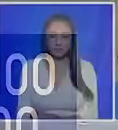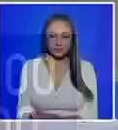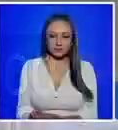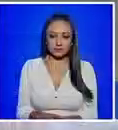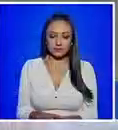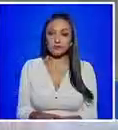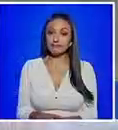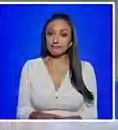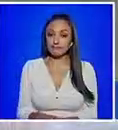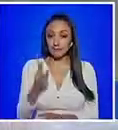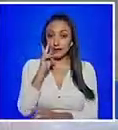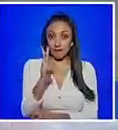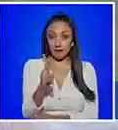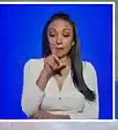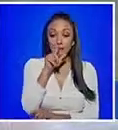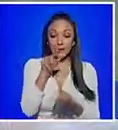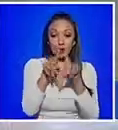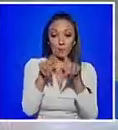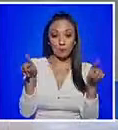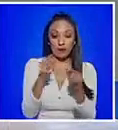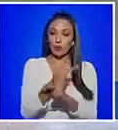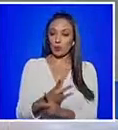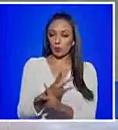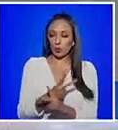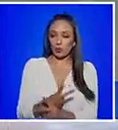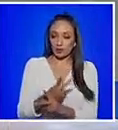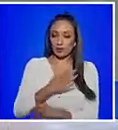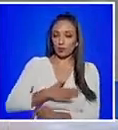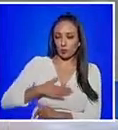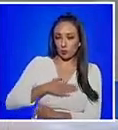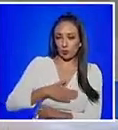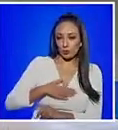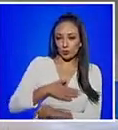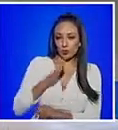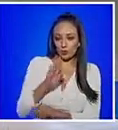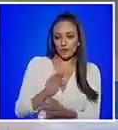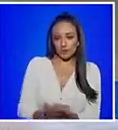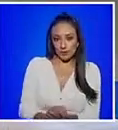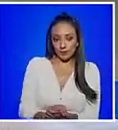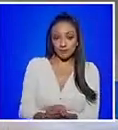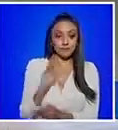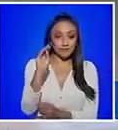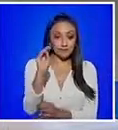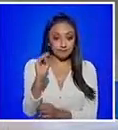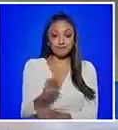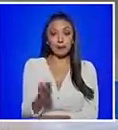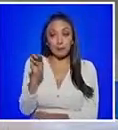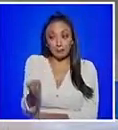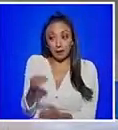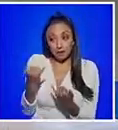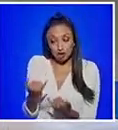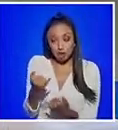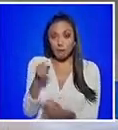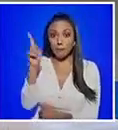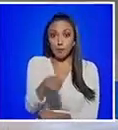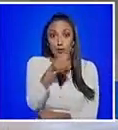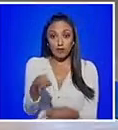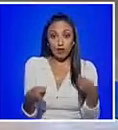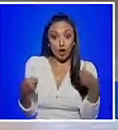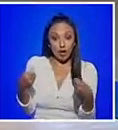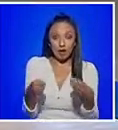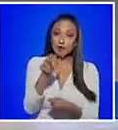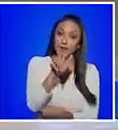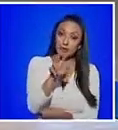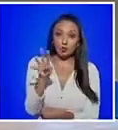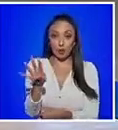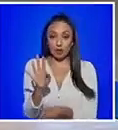fastidioso dentro de los procesos de sanciones como parte de la restricción vehicular. Martes, pico y placa 3 o